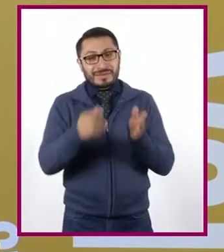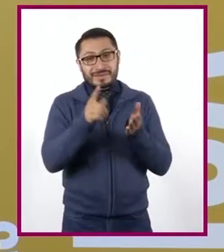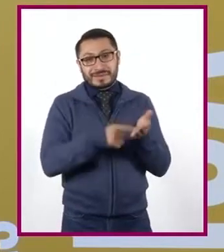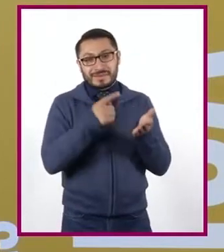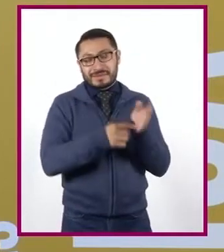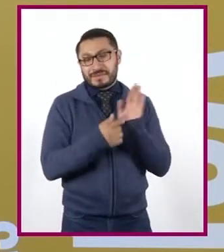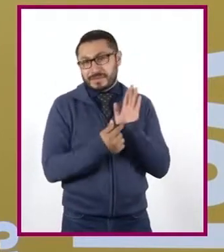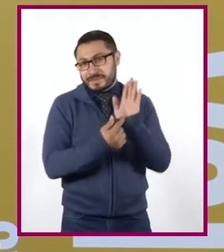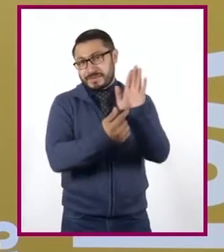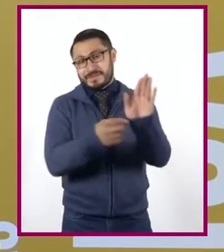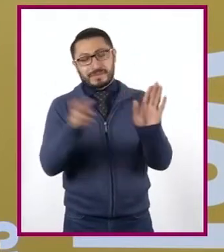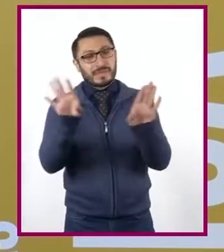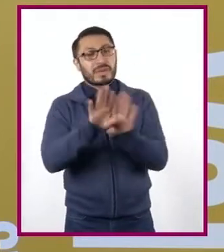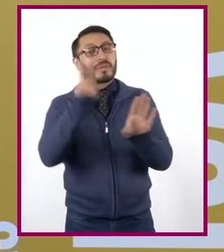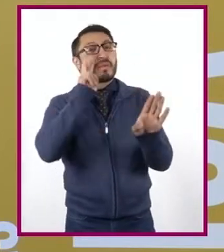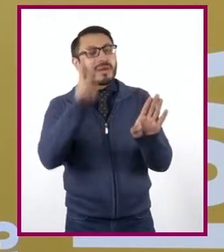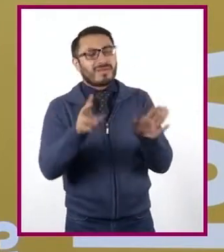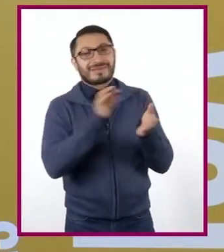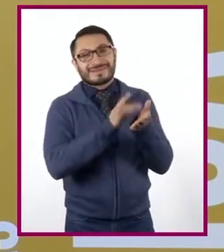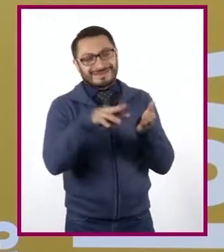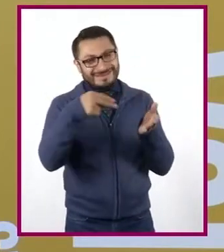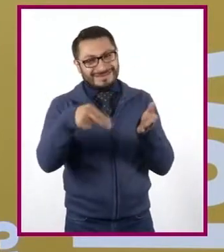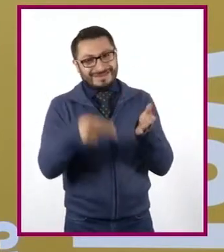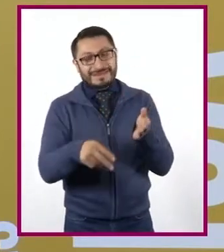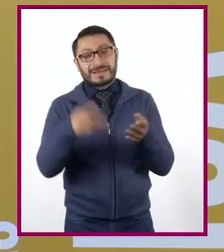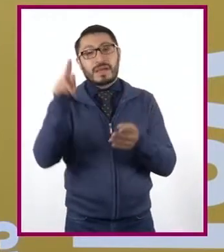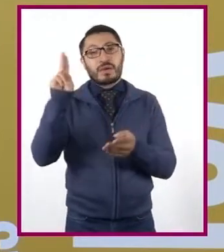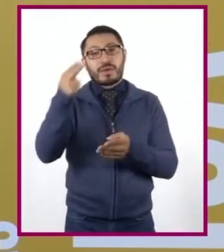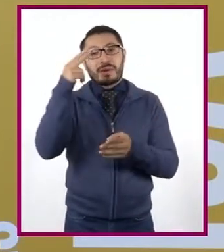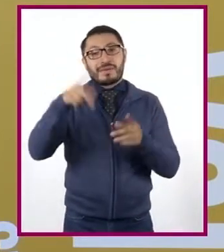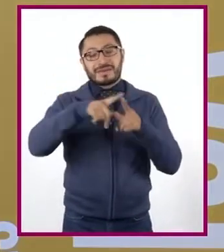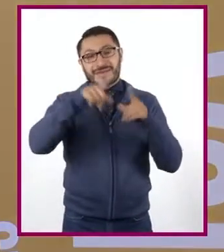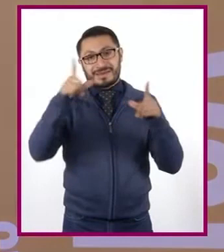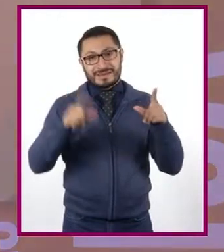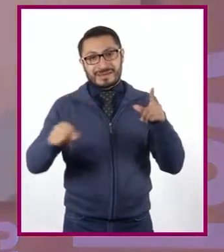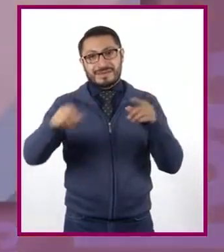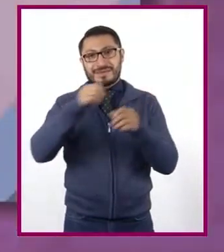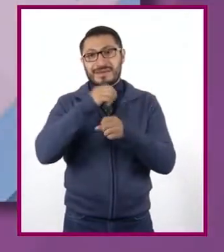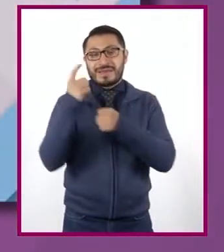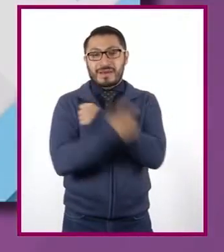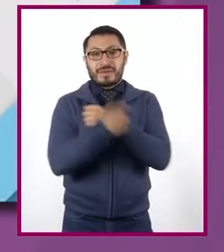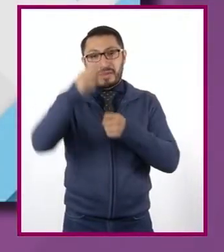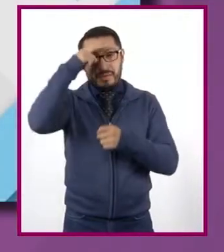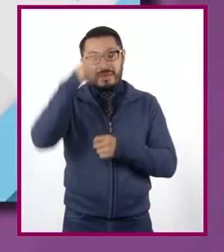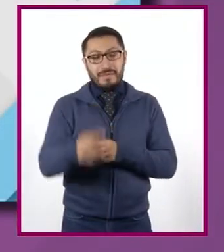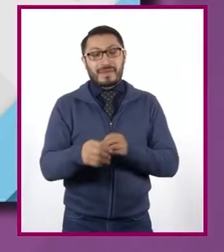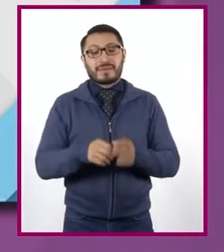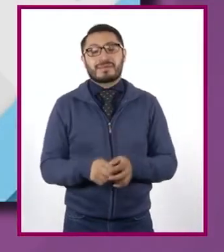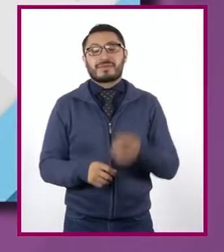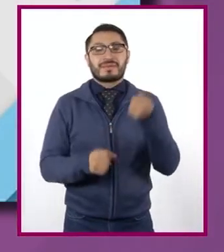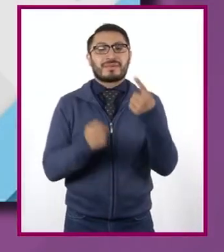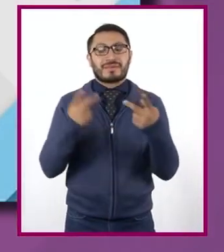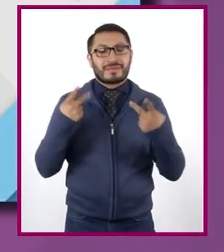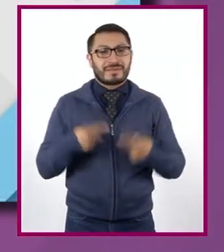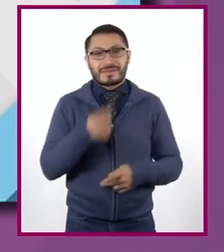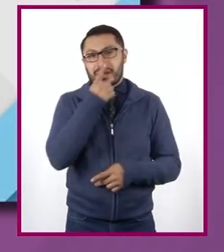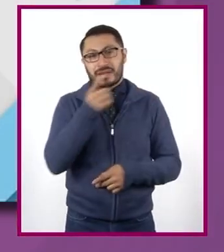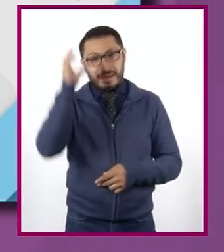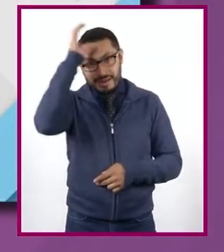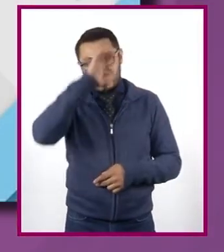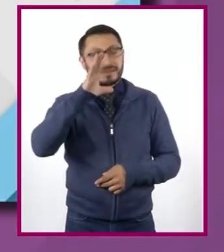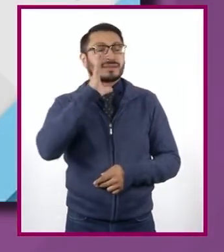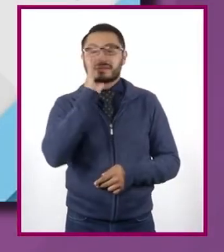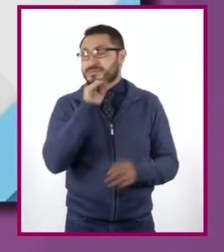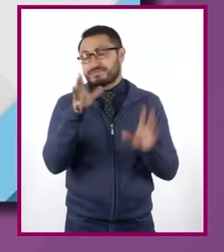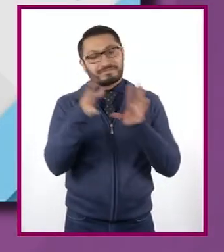divulgación Cómo ves, que publica la Universidad Nacional Autónoma de México. Hay quien dice que la ciencia no puede explicarse